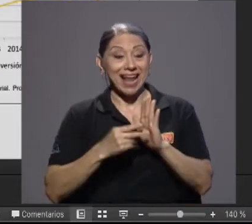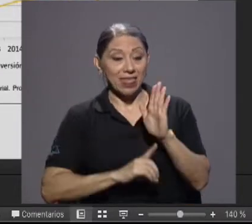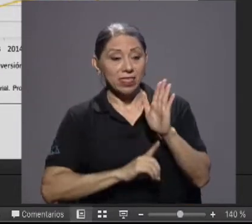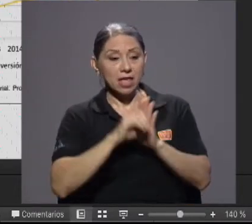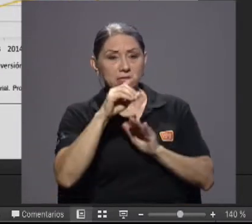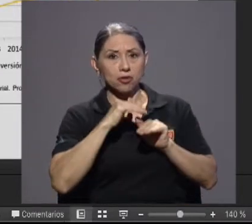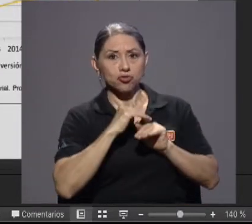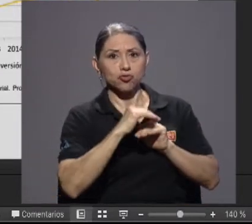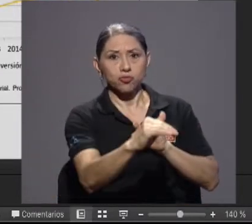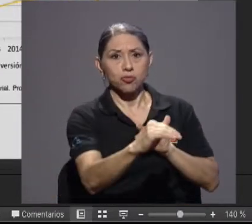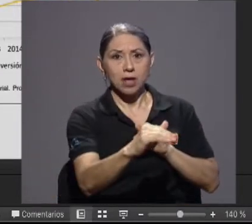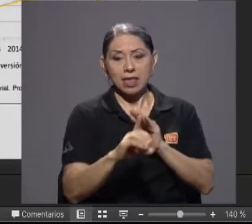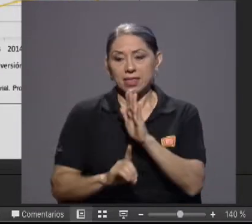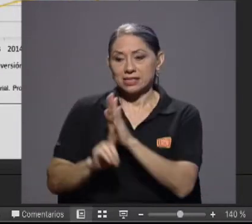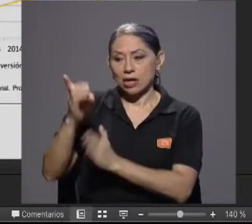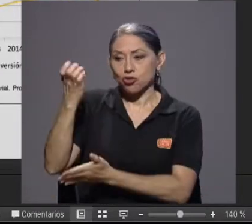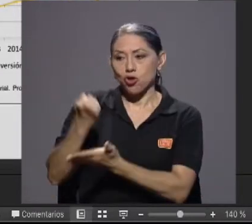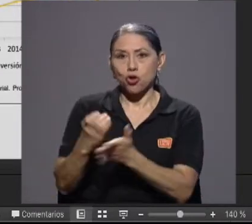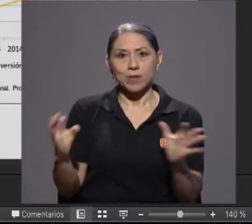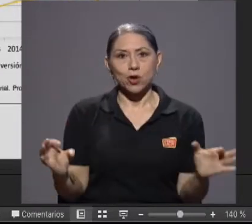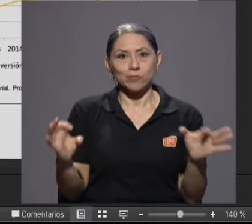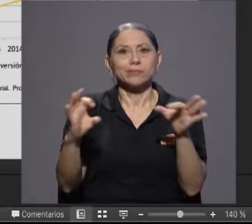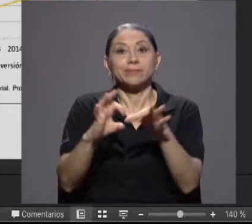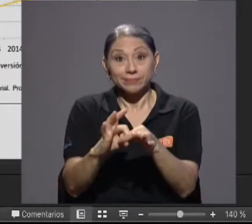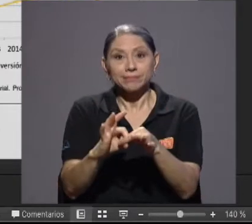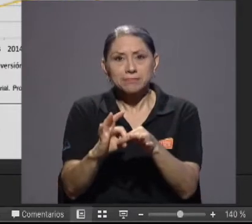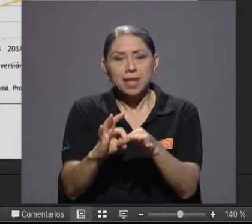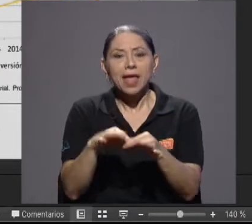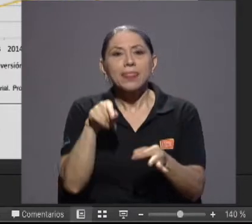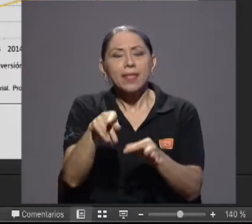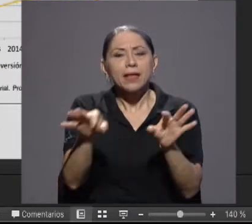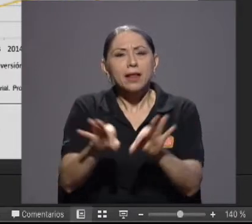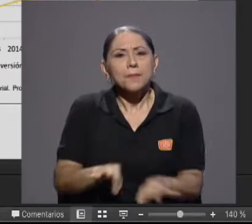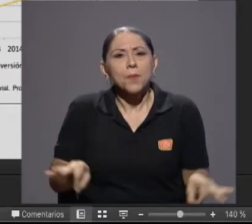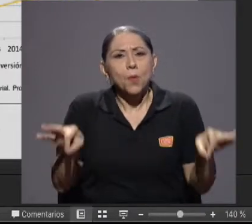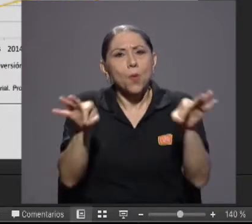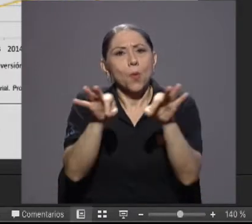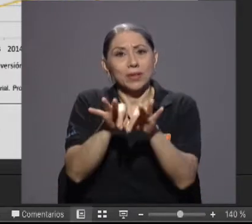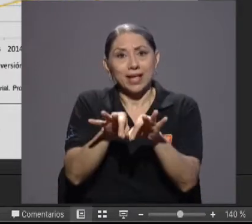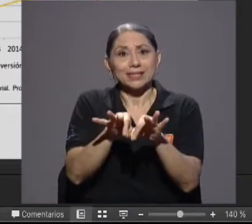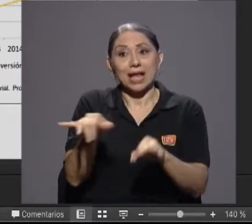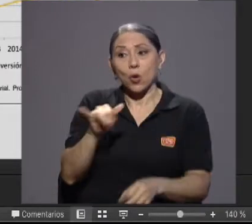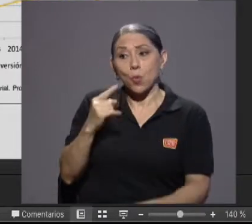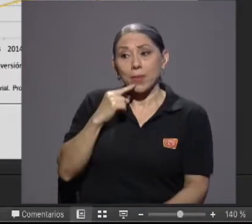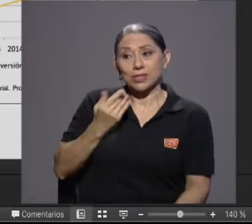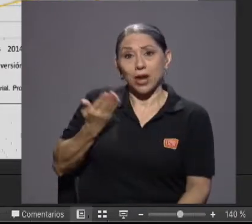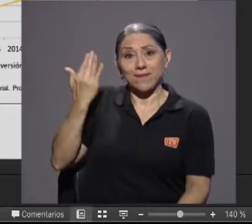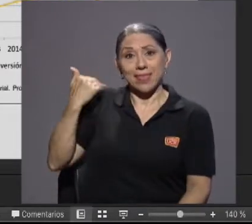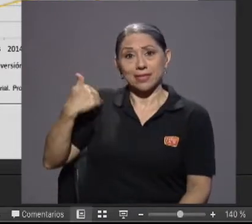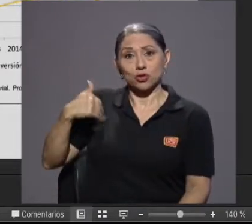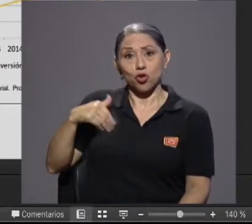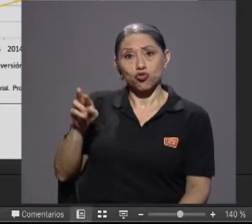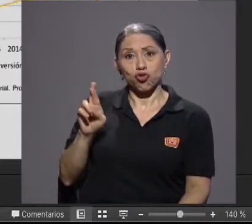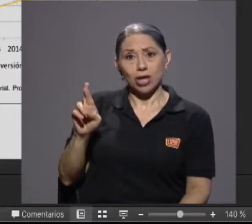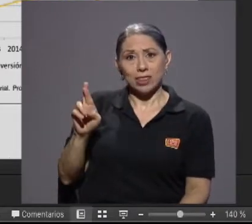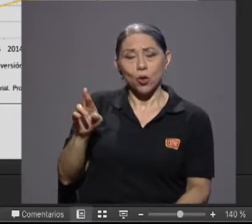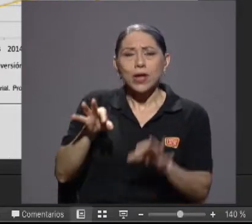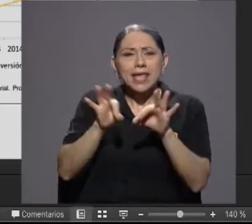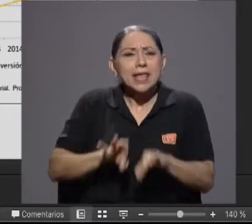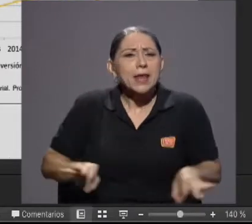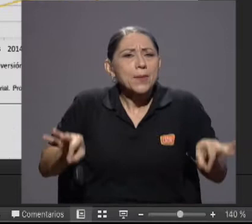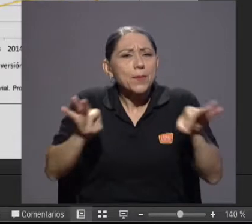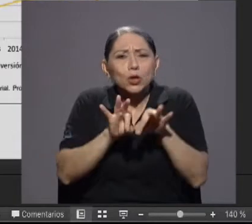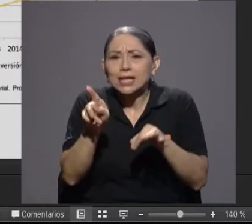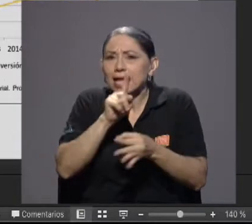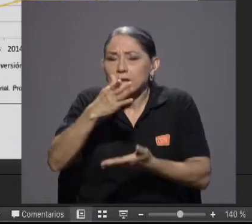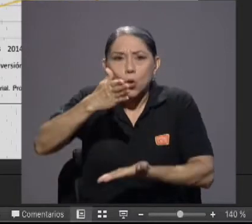de infraestructura y el desarrollo económico. De ahí la importancia de que, como mencionaba también don Rosendo, la importancia de no parar el